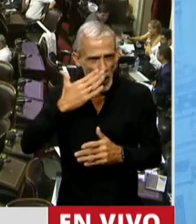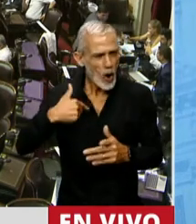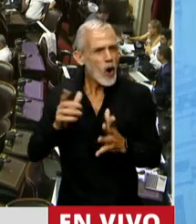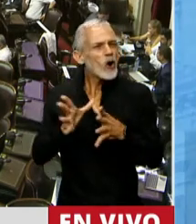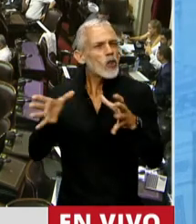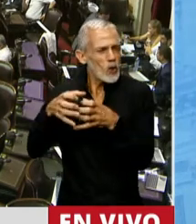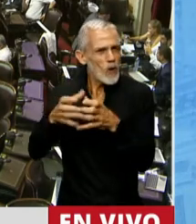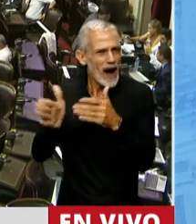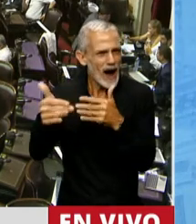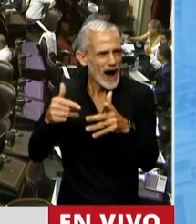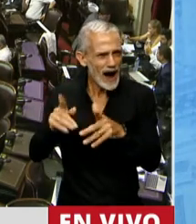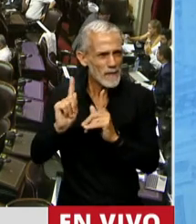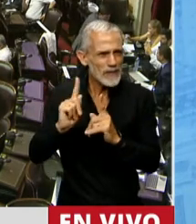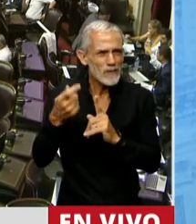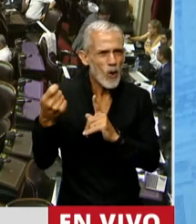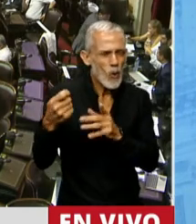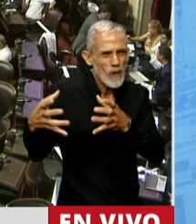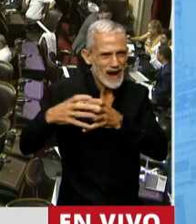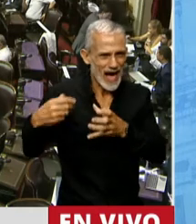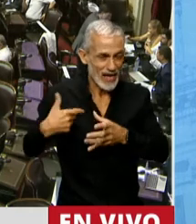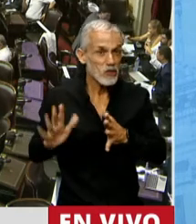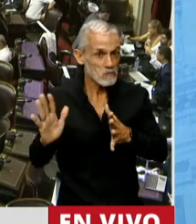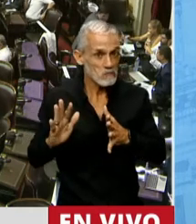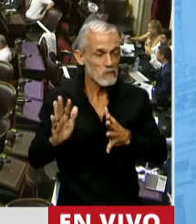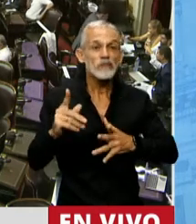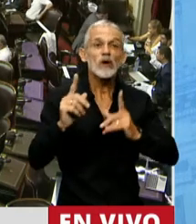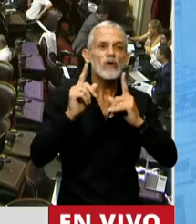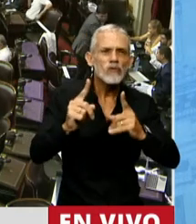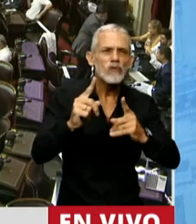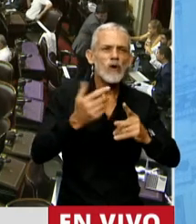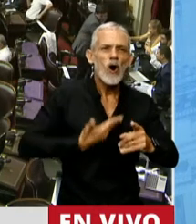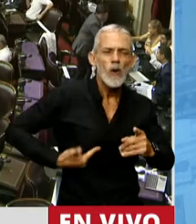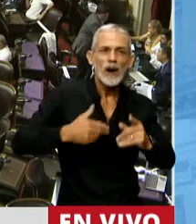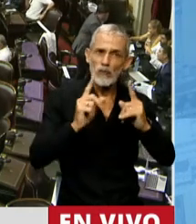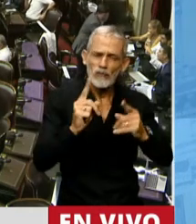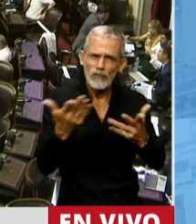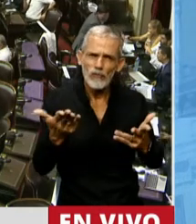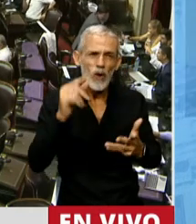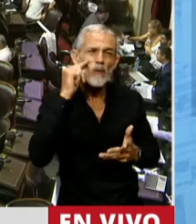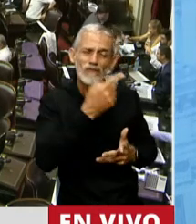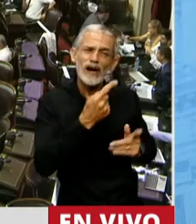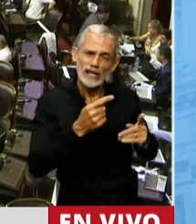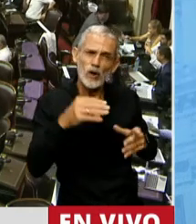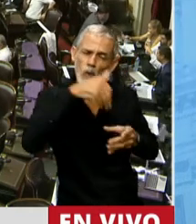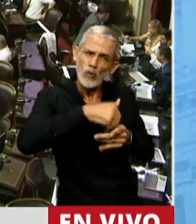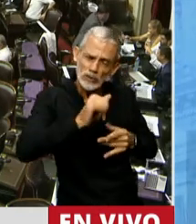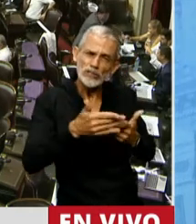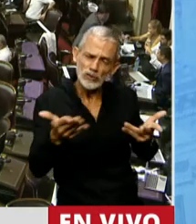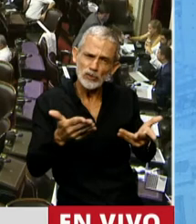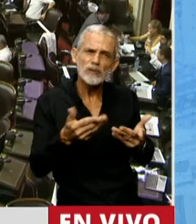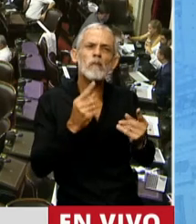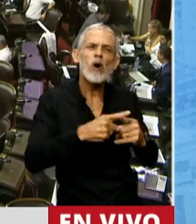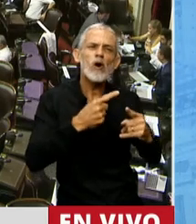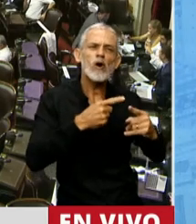la certeza es gobernabilidad. Y eso también es justicia, presidente. Por último, aquí entre